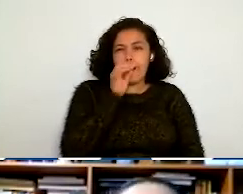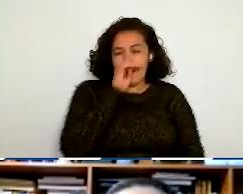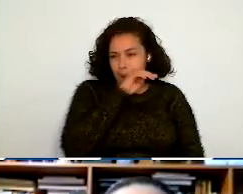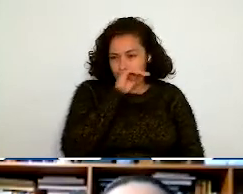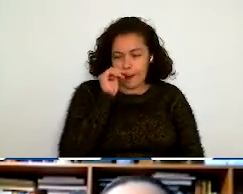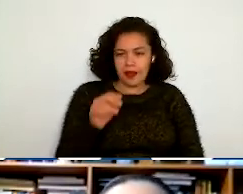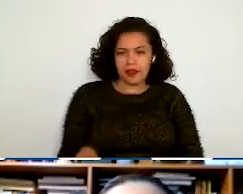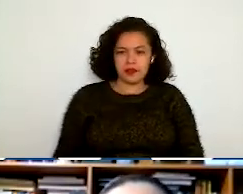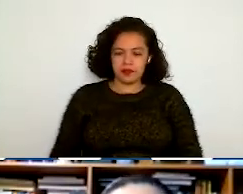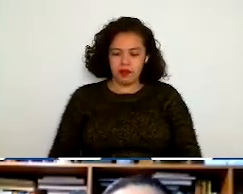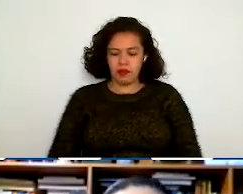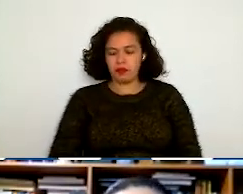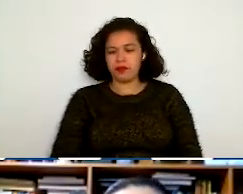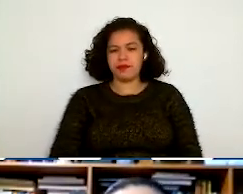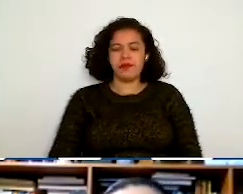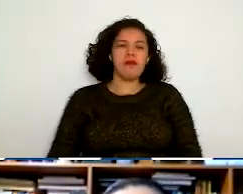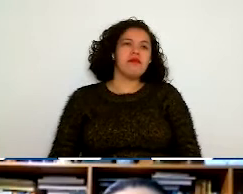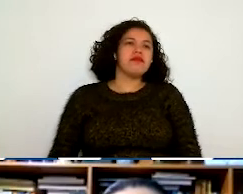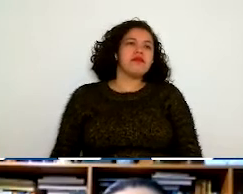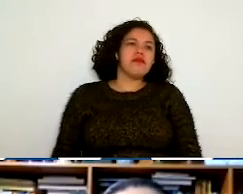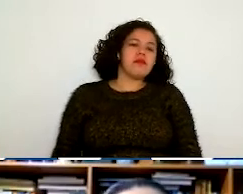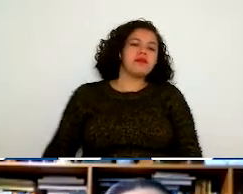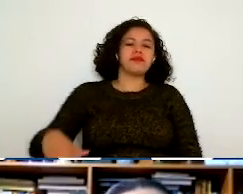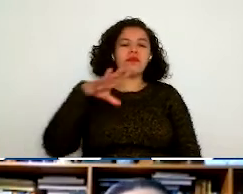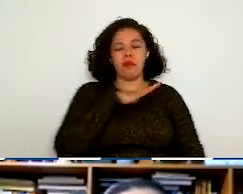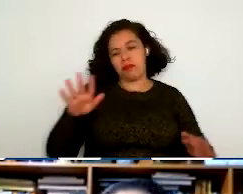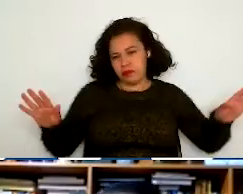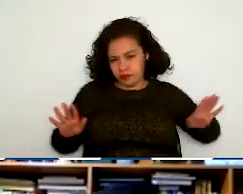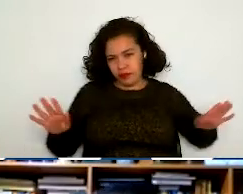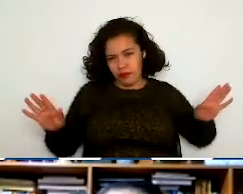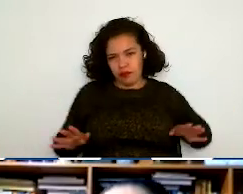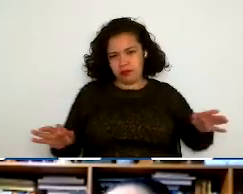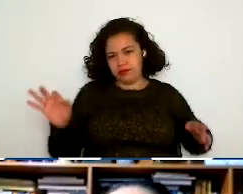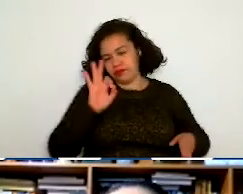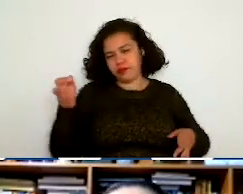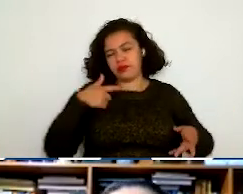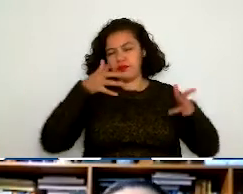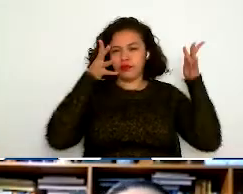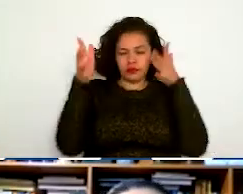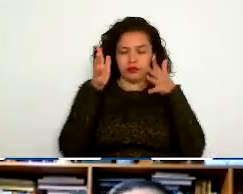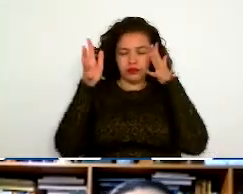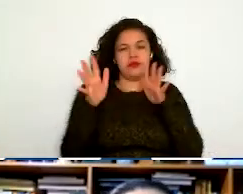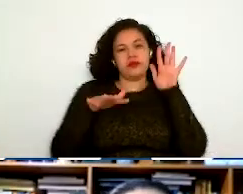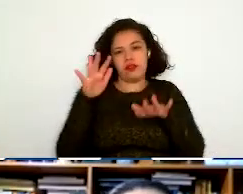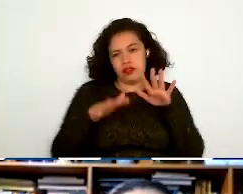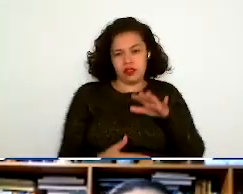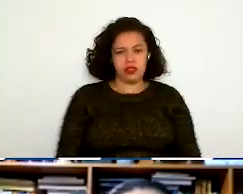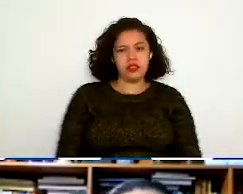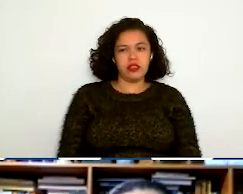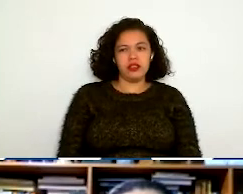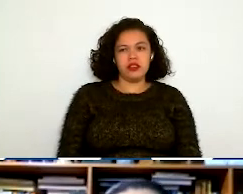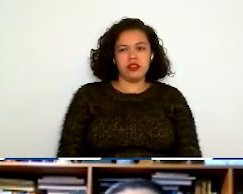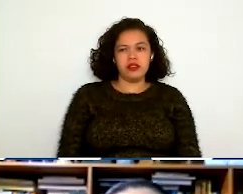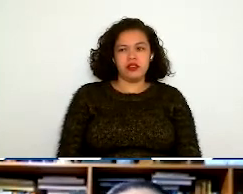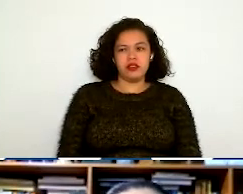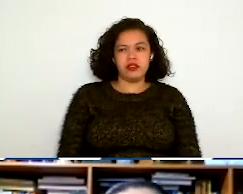tiene, ¿no? Una serie de actitudes que a lo mejor o les regaña o a lo mejor tiene, ¿no?